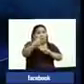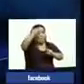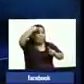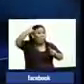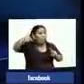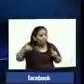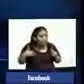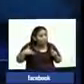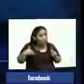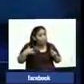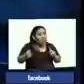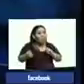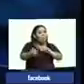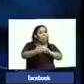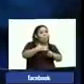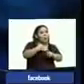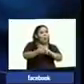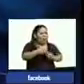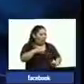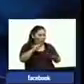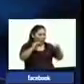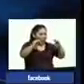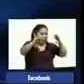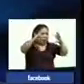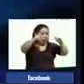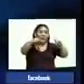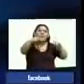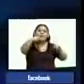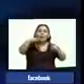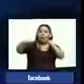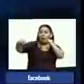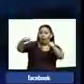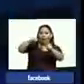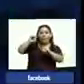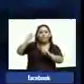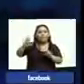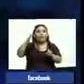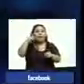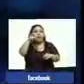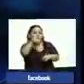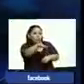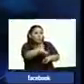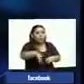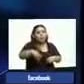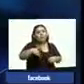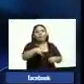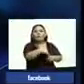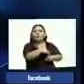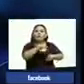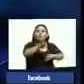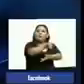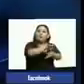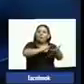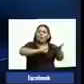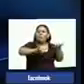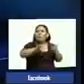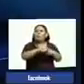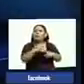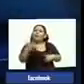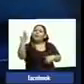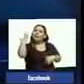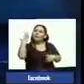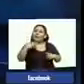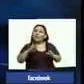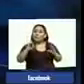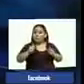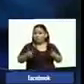mujer maltrato físico y verbal de parte de jefaturas al interior del Ministerio de Medio Ambiente entonces el presidente